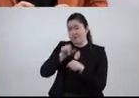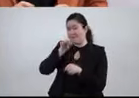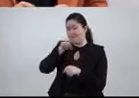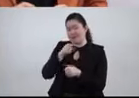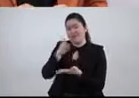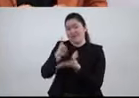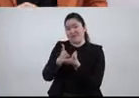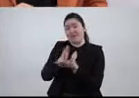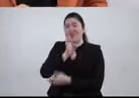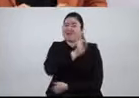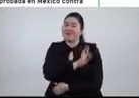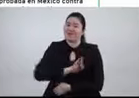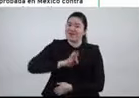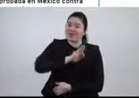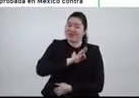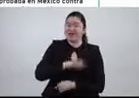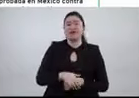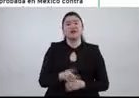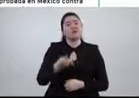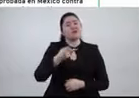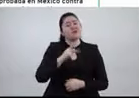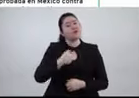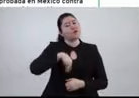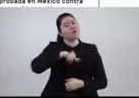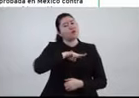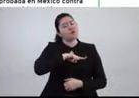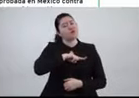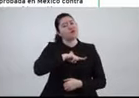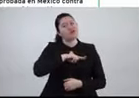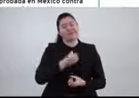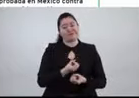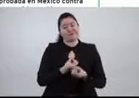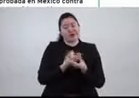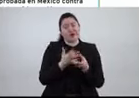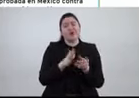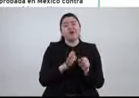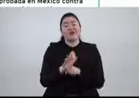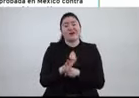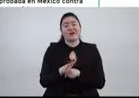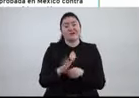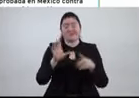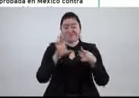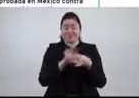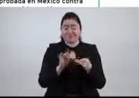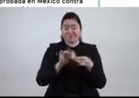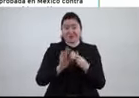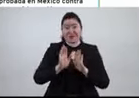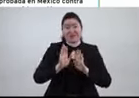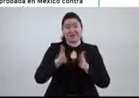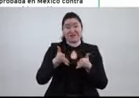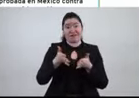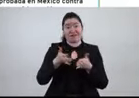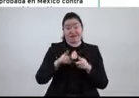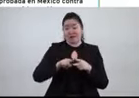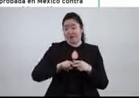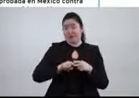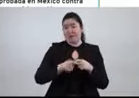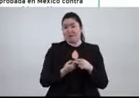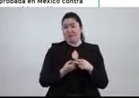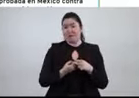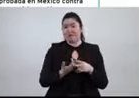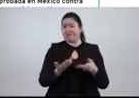materia, queremos compartir que ya arrancaremos la vacunación